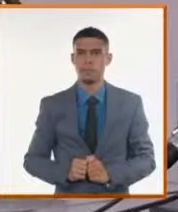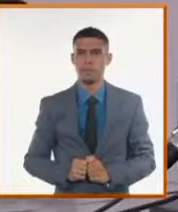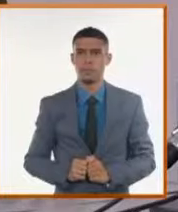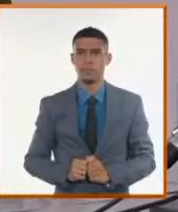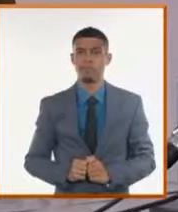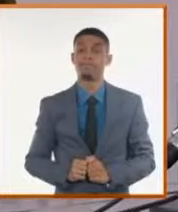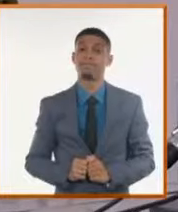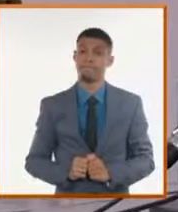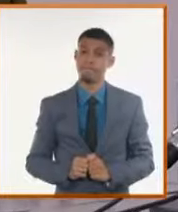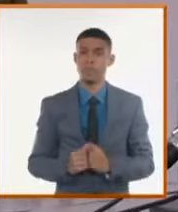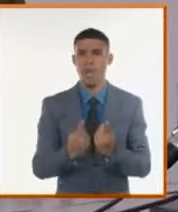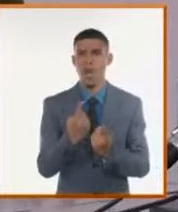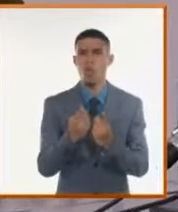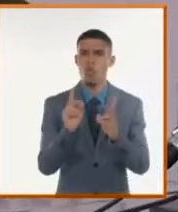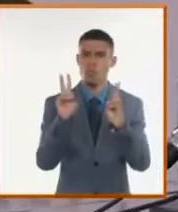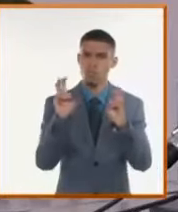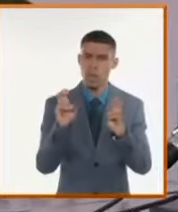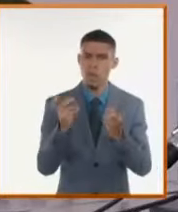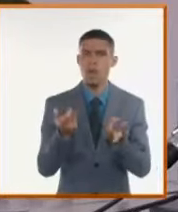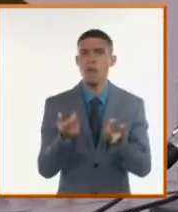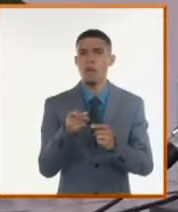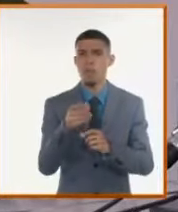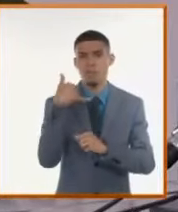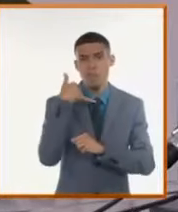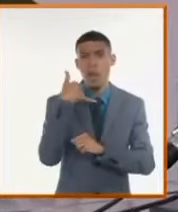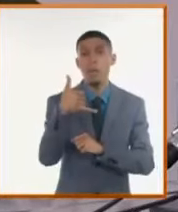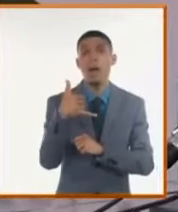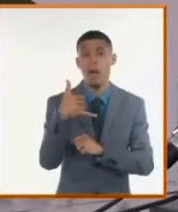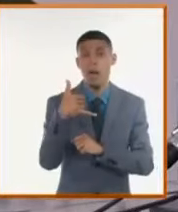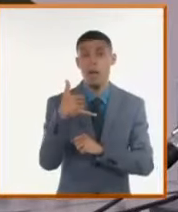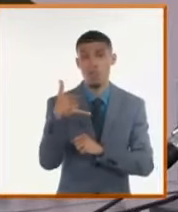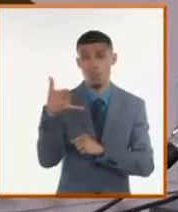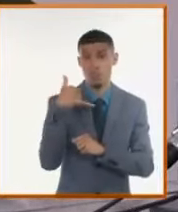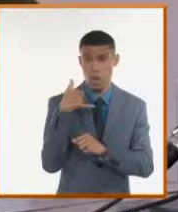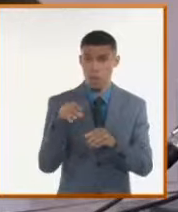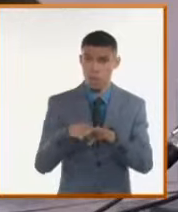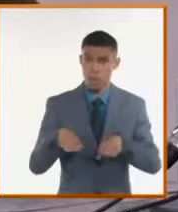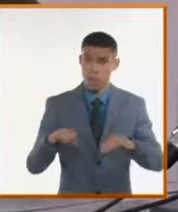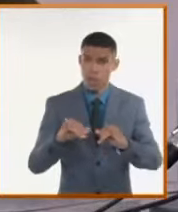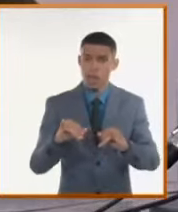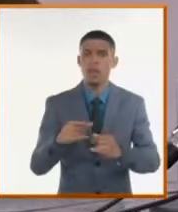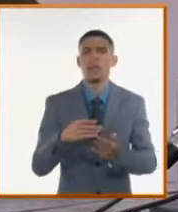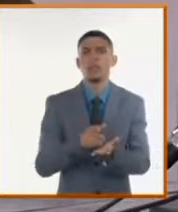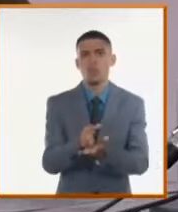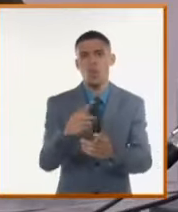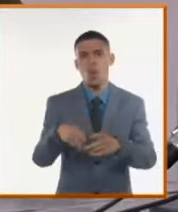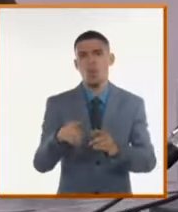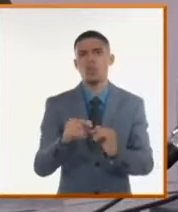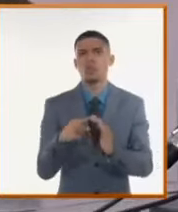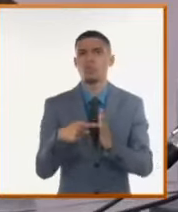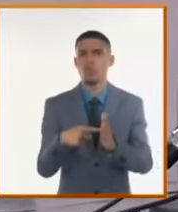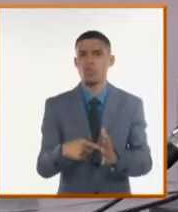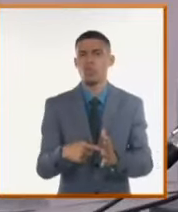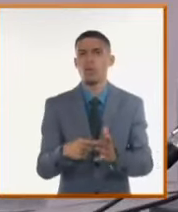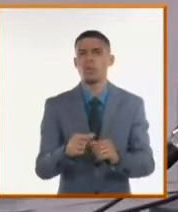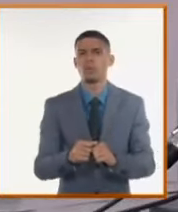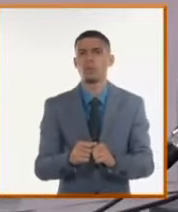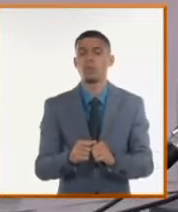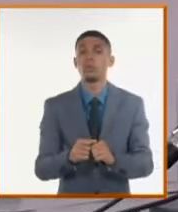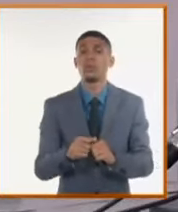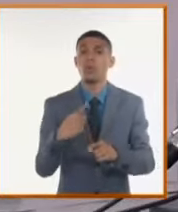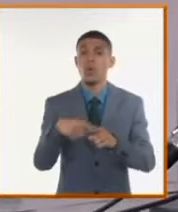bueno son algunos de los temas que nos plantearon a través de las llamadas telefónicas Pero sigo con otros comentarios por ejemplo Jesús Peña Ramos también se